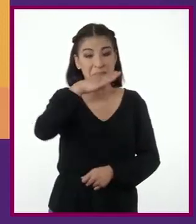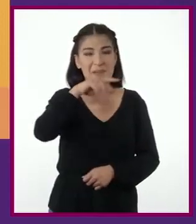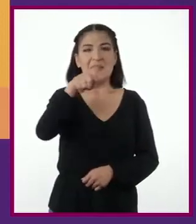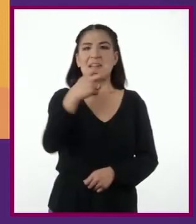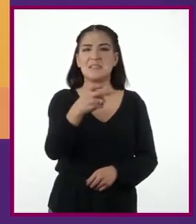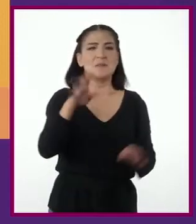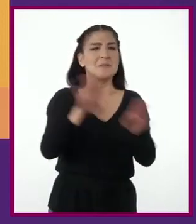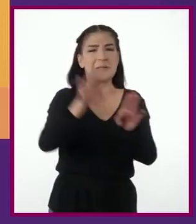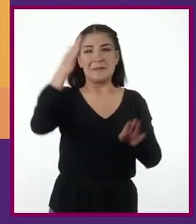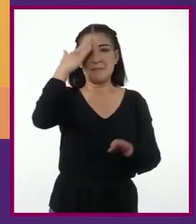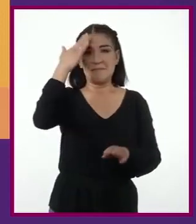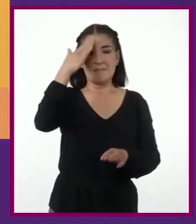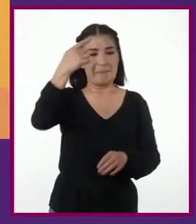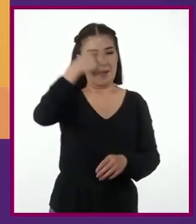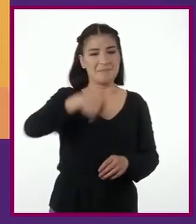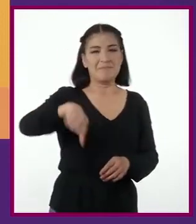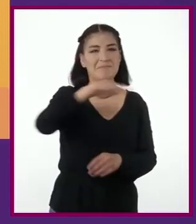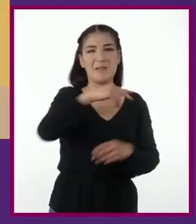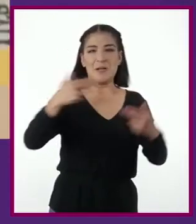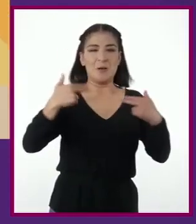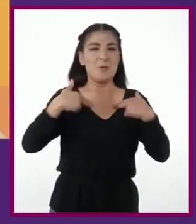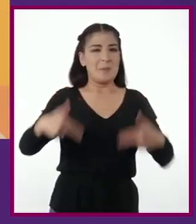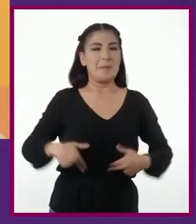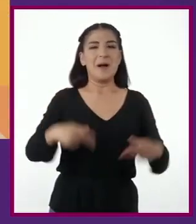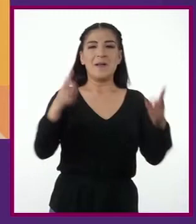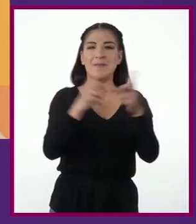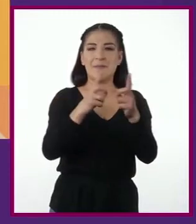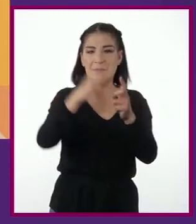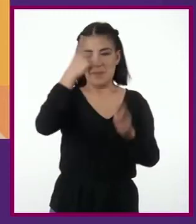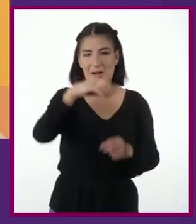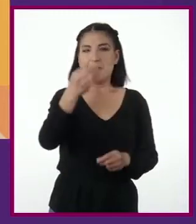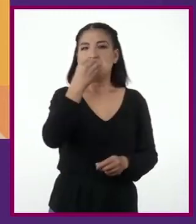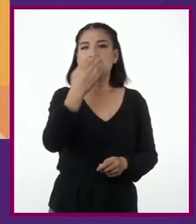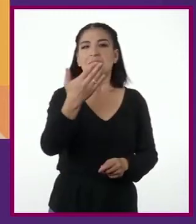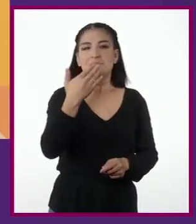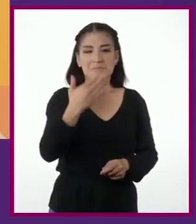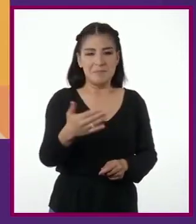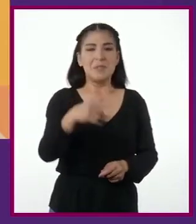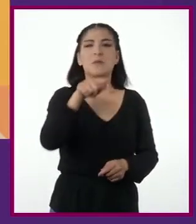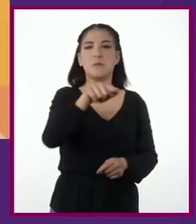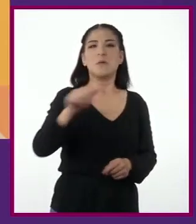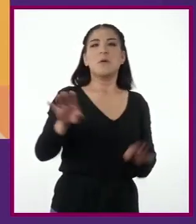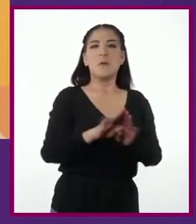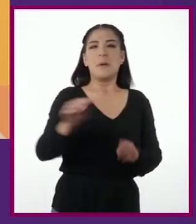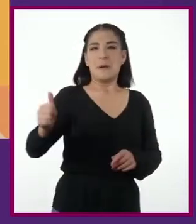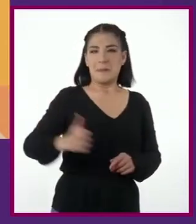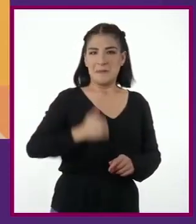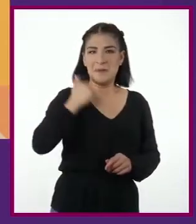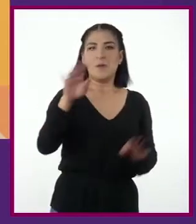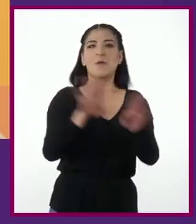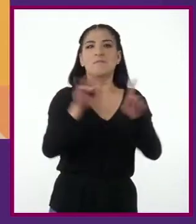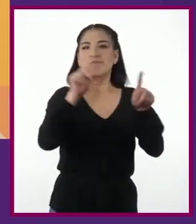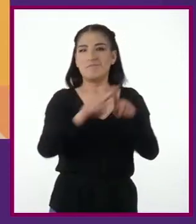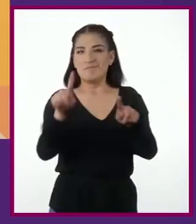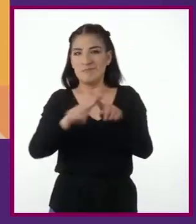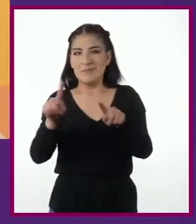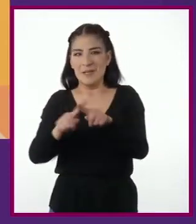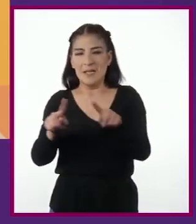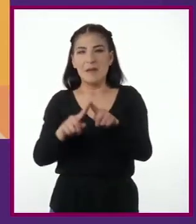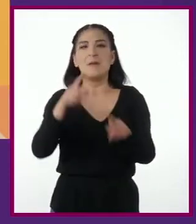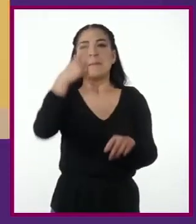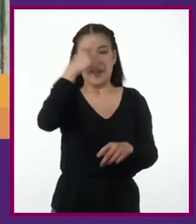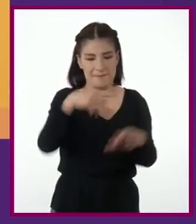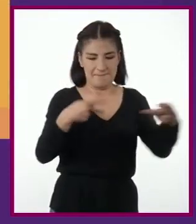en la base de la dieta de todos sus habitantes, debido a su gran aprovechamiento y a la diversidad de formas